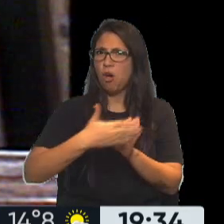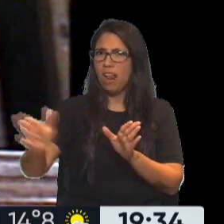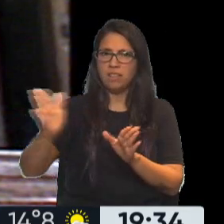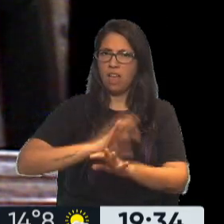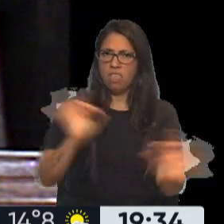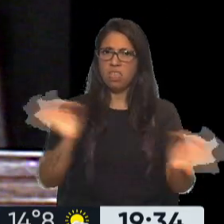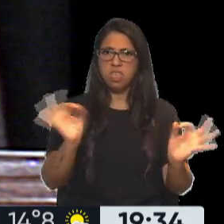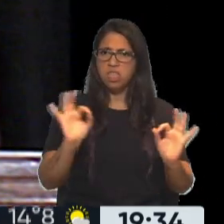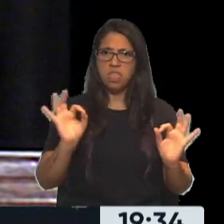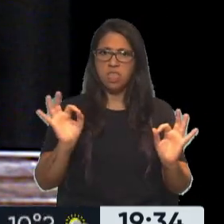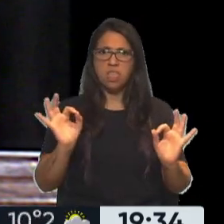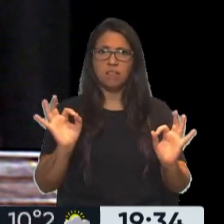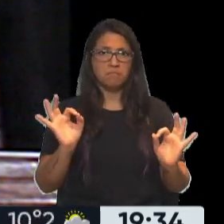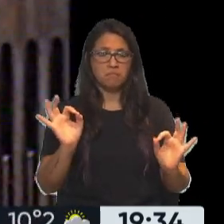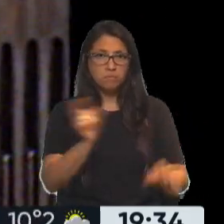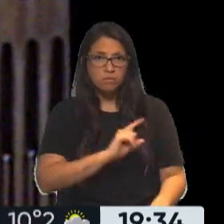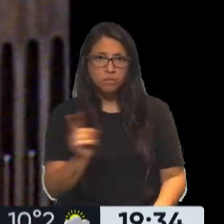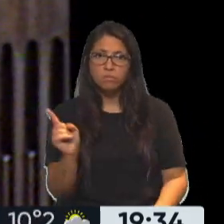se democratizó. No se democratizó.